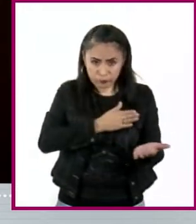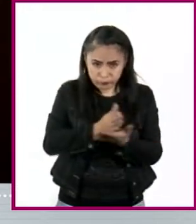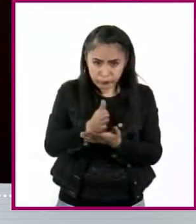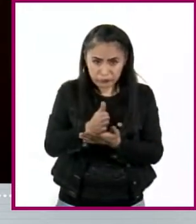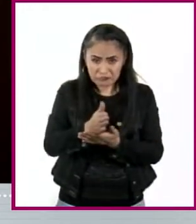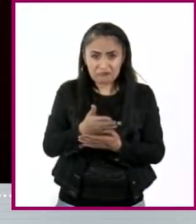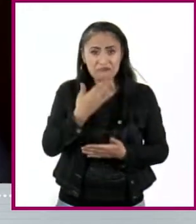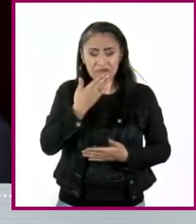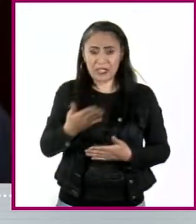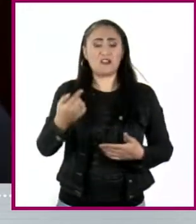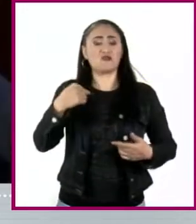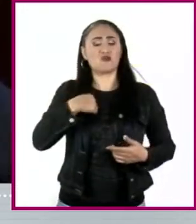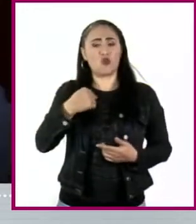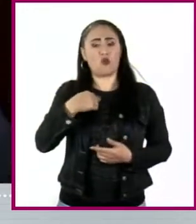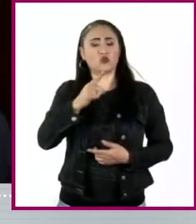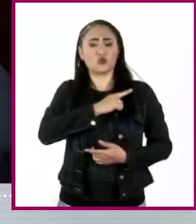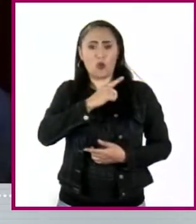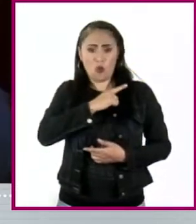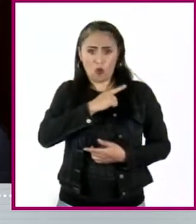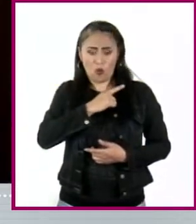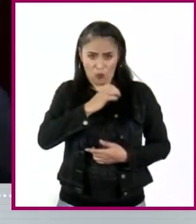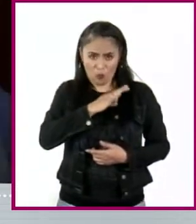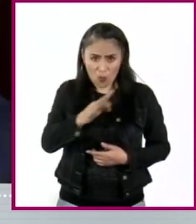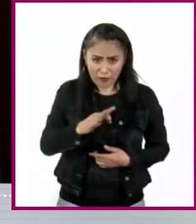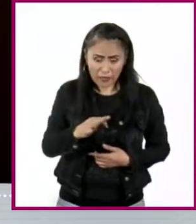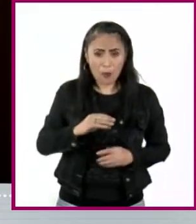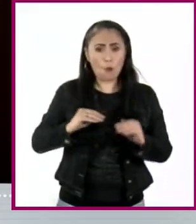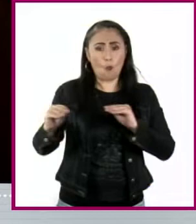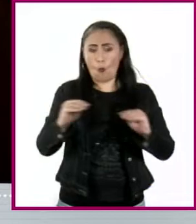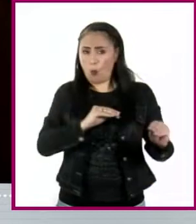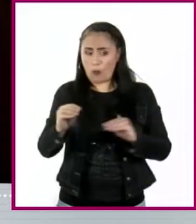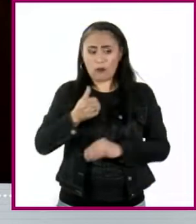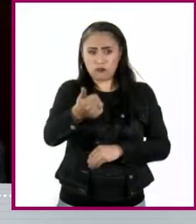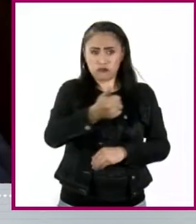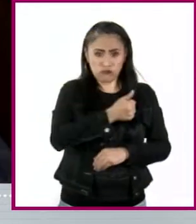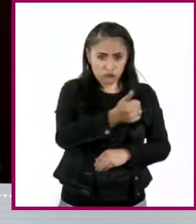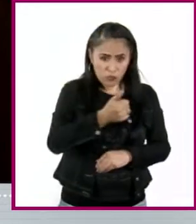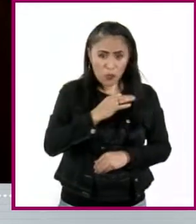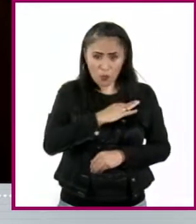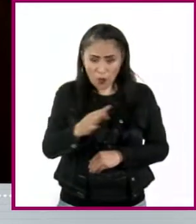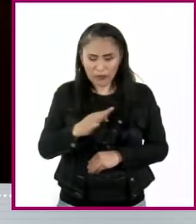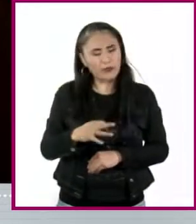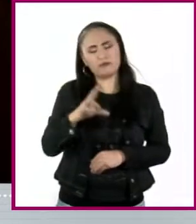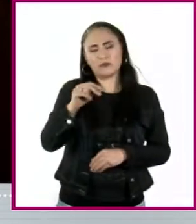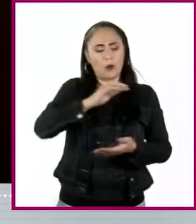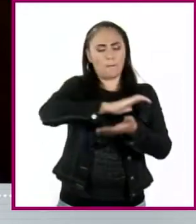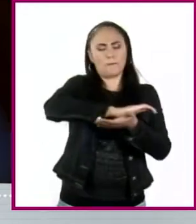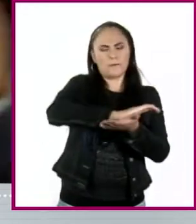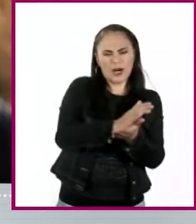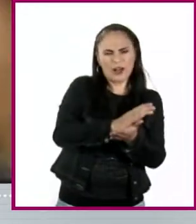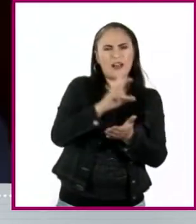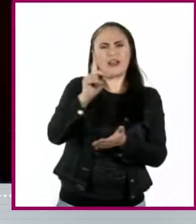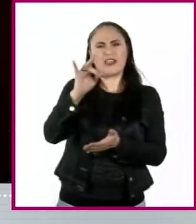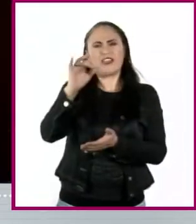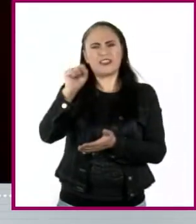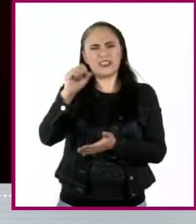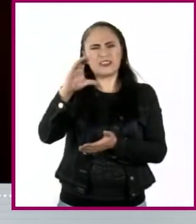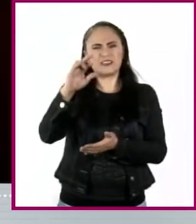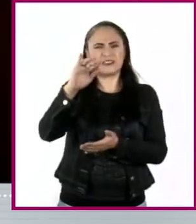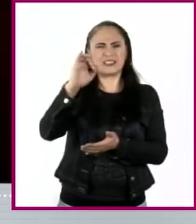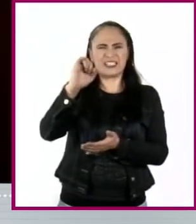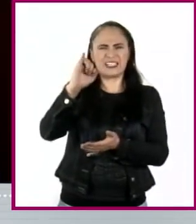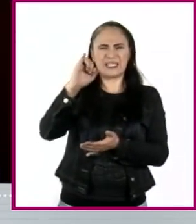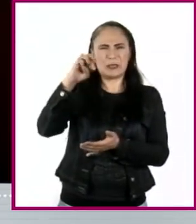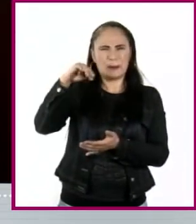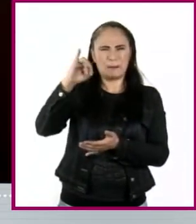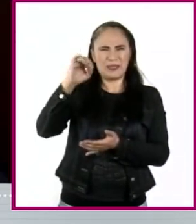manera autónoma y tener garantizada mi movilidad en ese espacio público. Discriminación es cuando tengo una orientación sexual